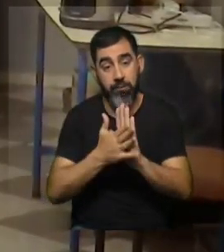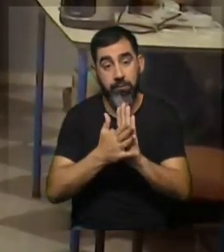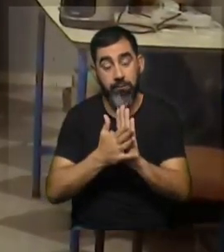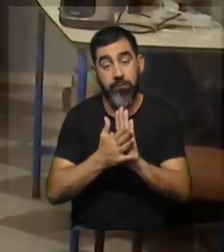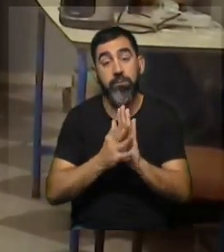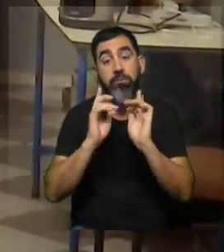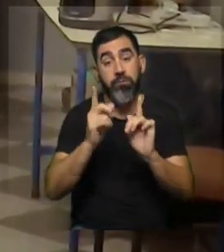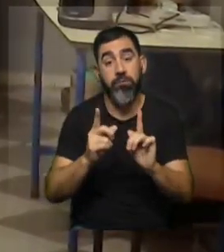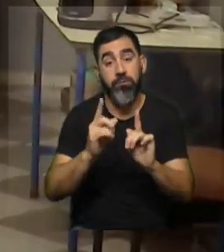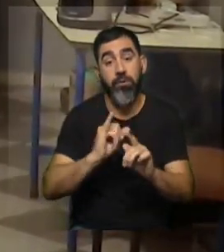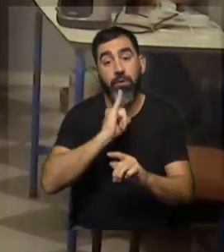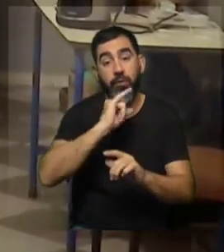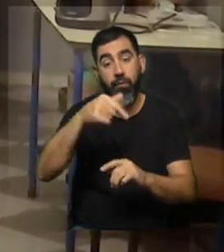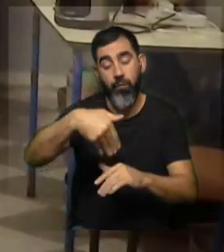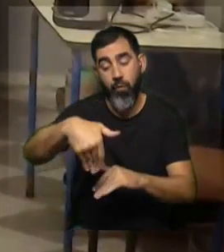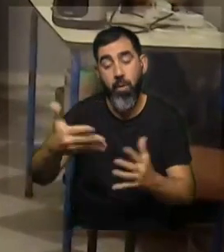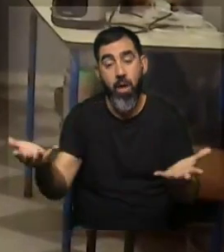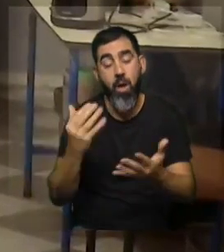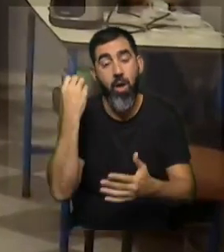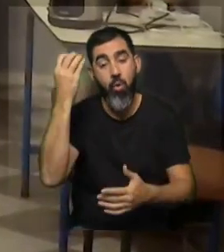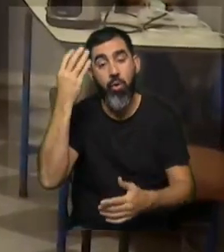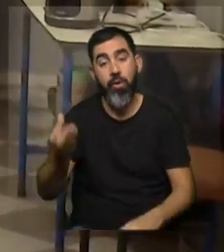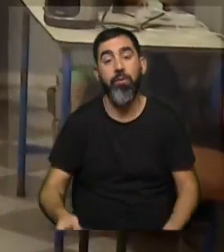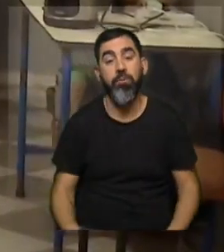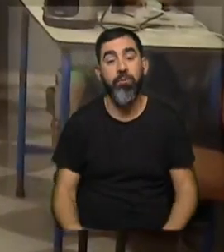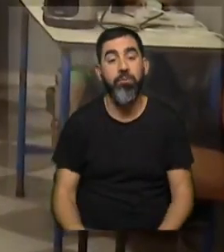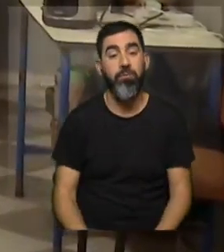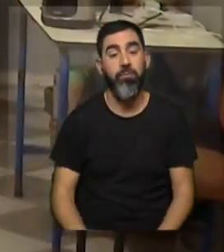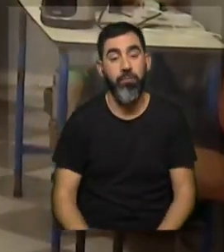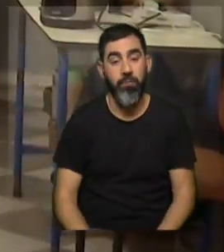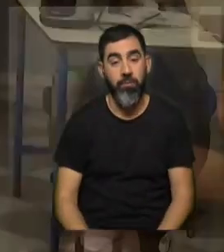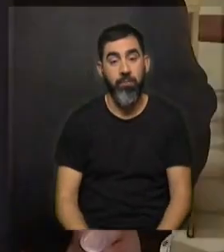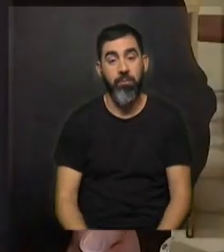de la cual se informará ahora en minutos nada más